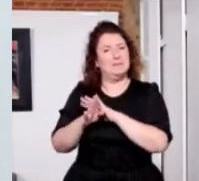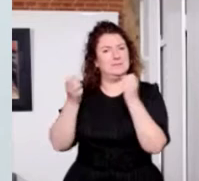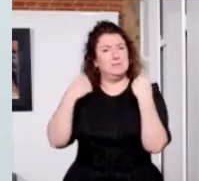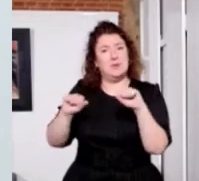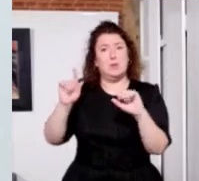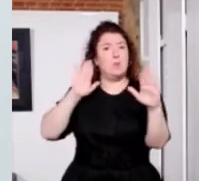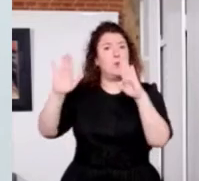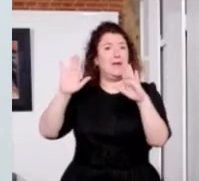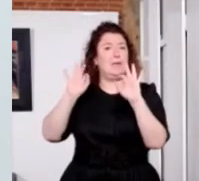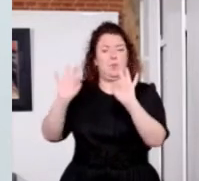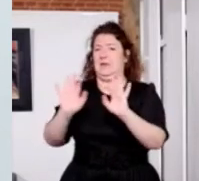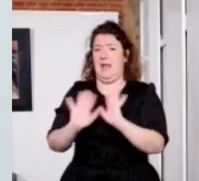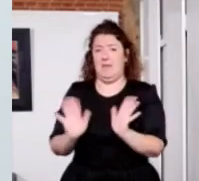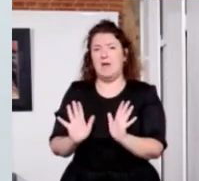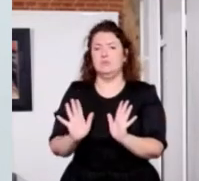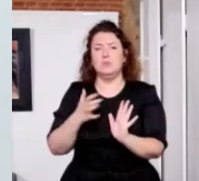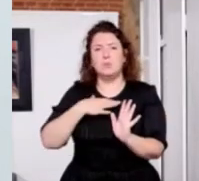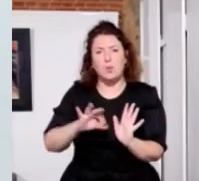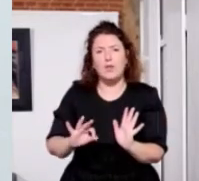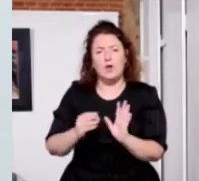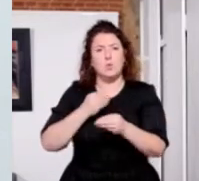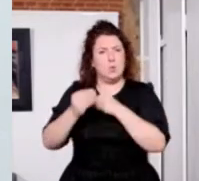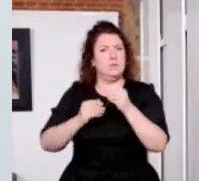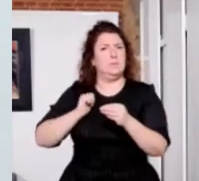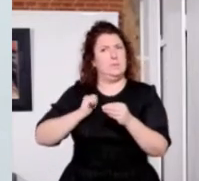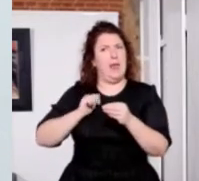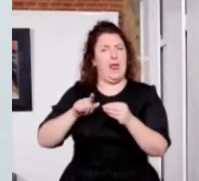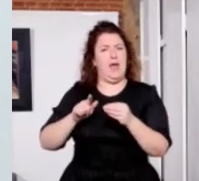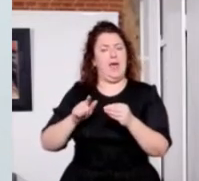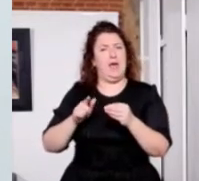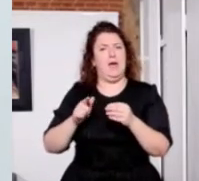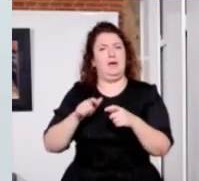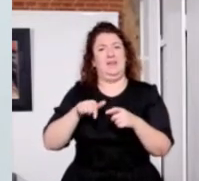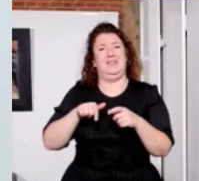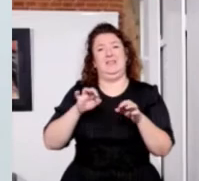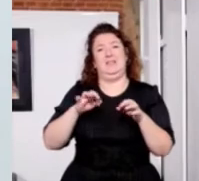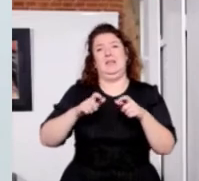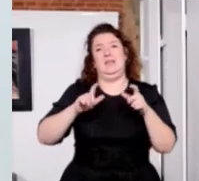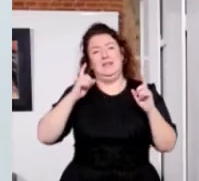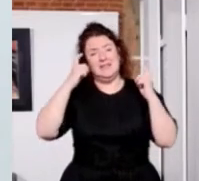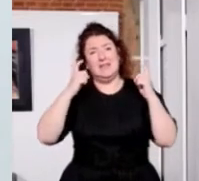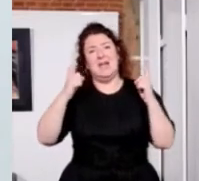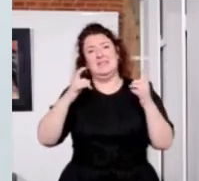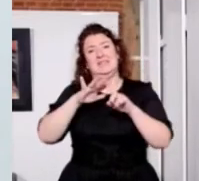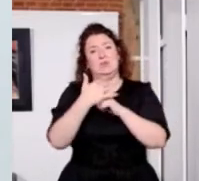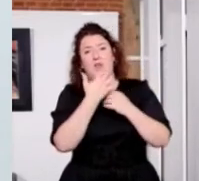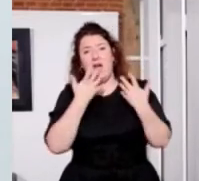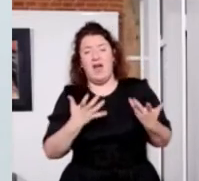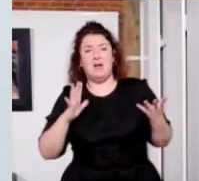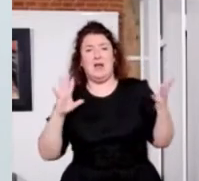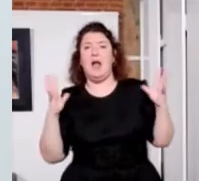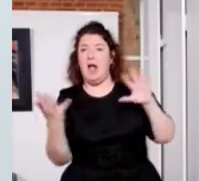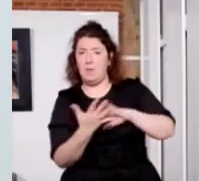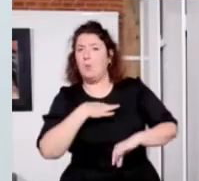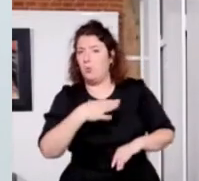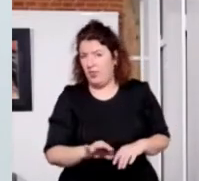ese voluntariado haya sido puntual para poder engrandecer esta gran obra de ir cambiando las situaciones que generan